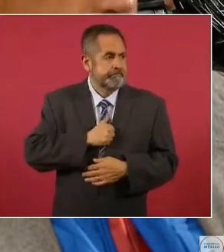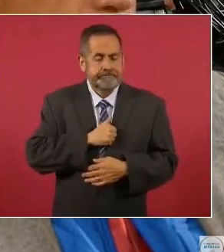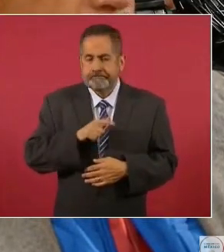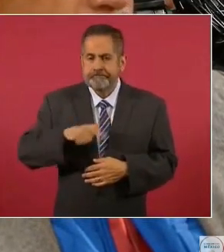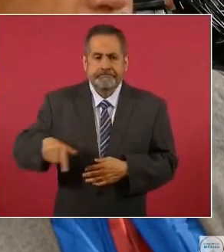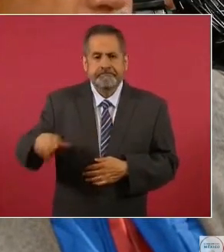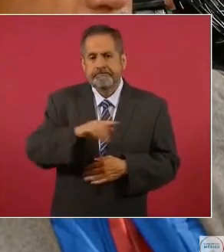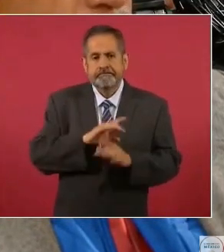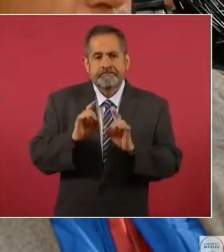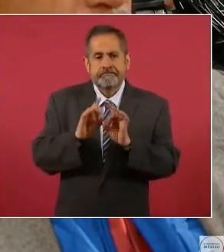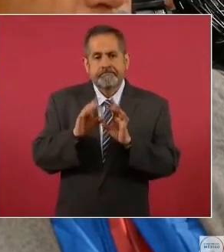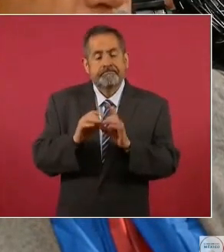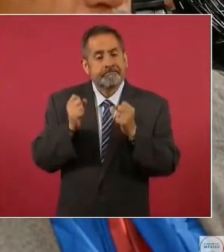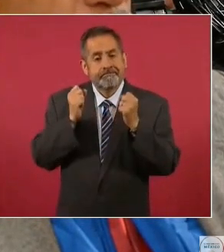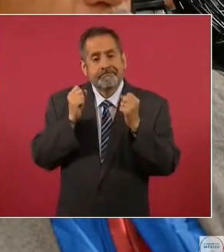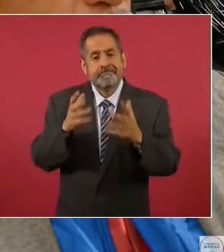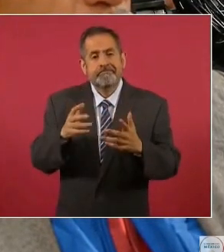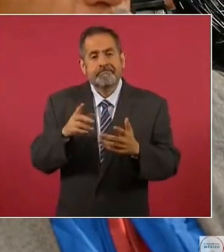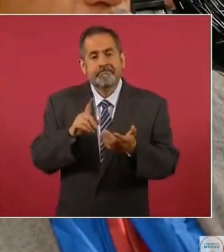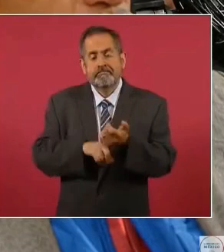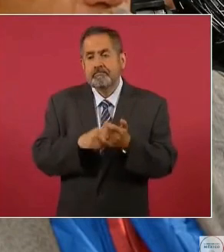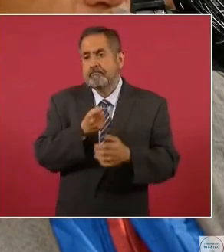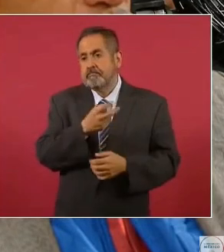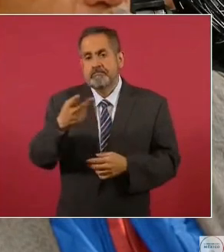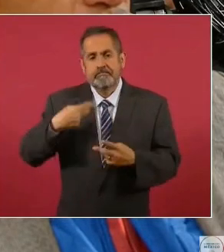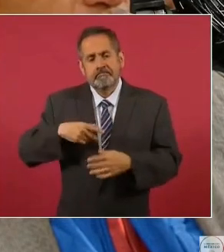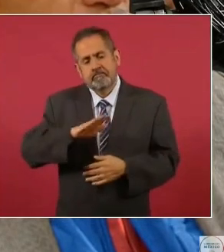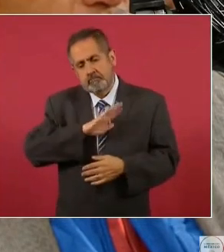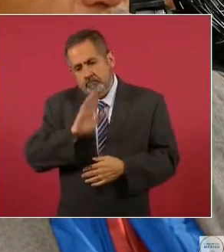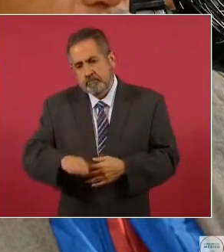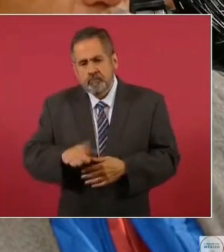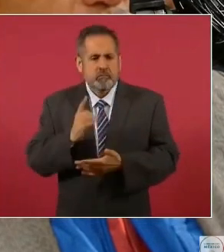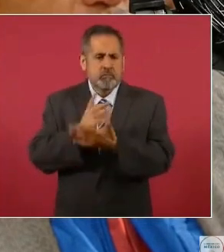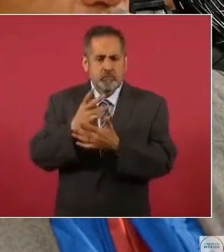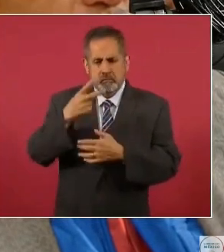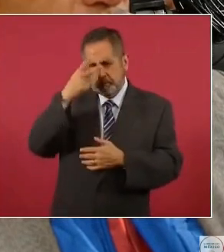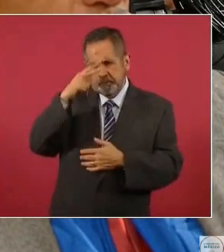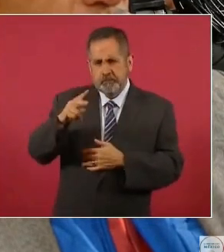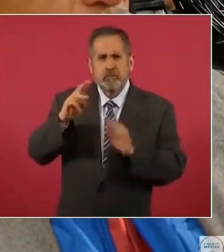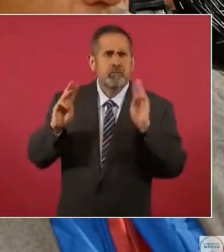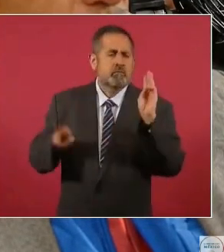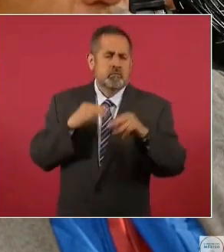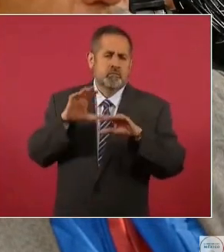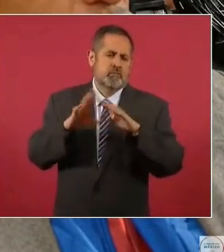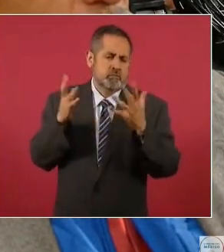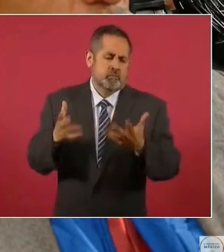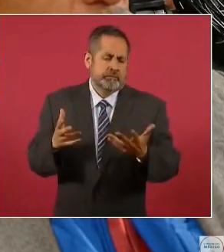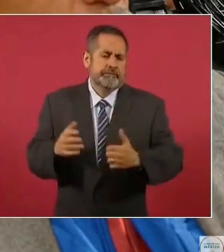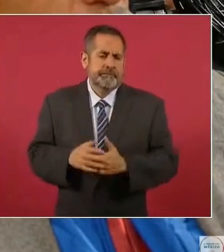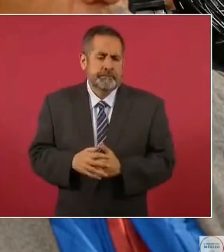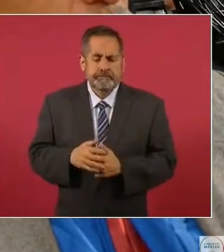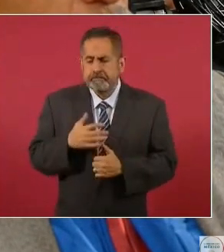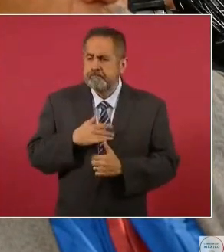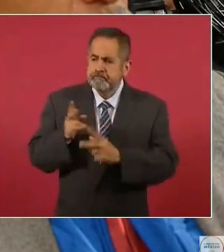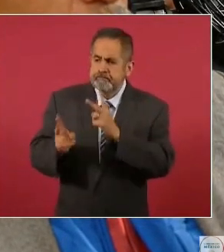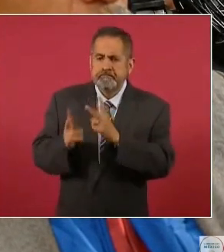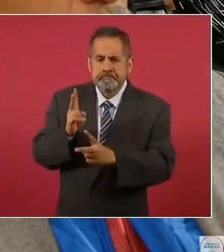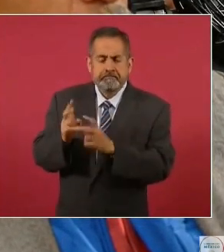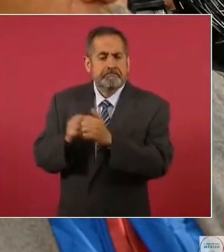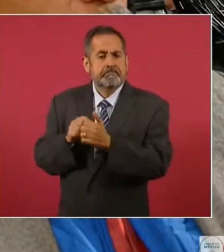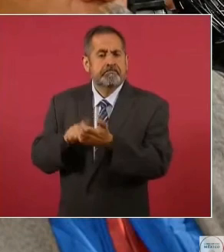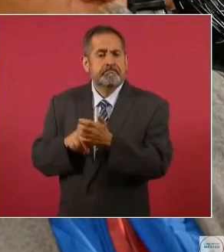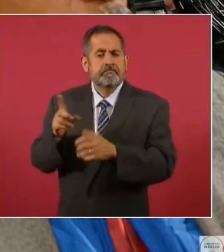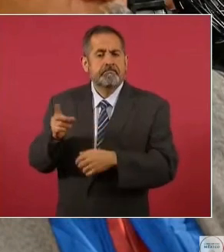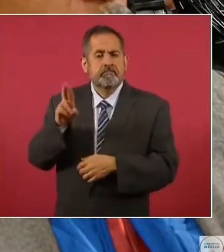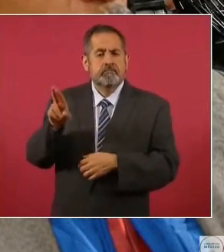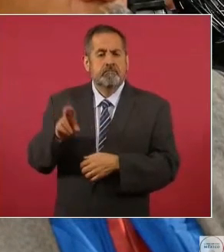causa la gran mayoría de las muertes, no solo en México, sino en el mundo. Tuve la oportunidad de platicar con el